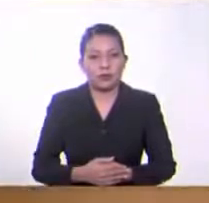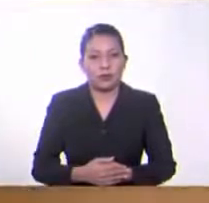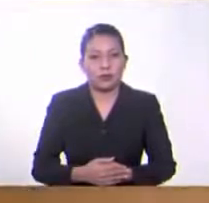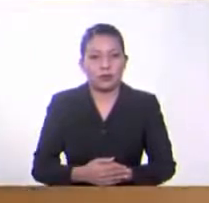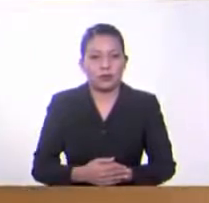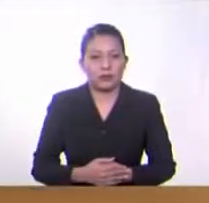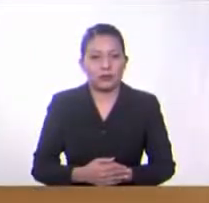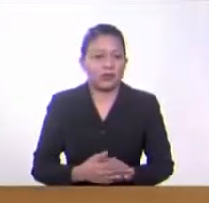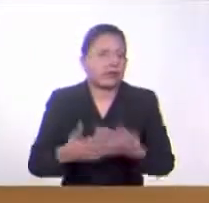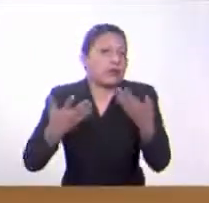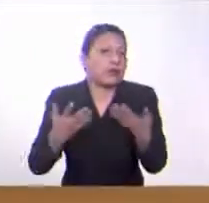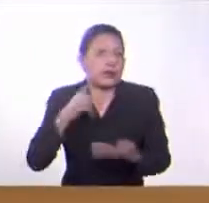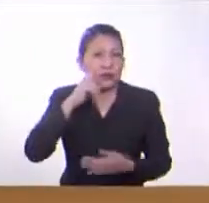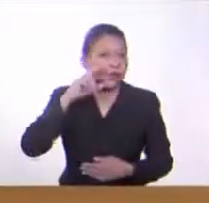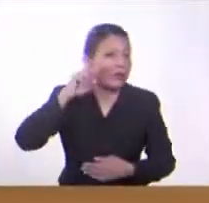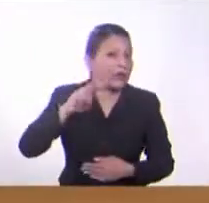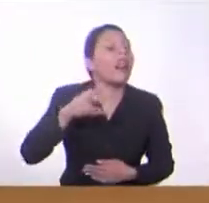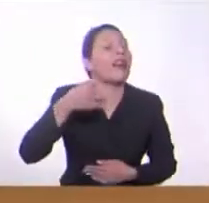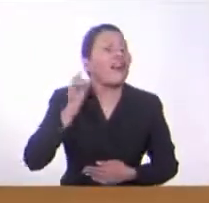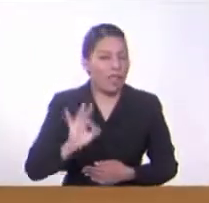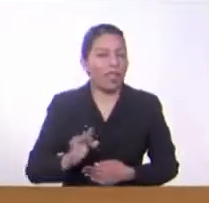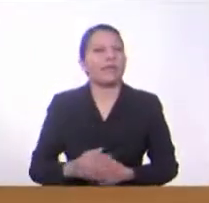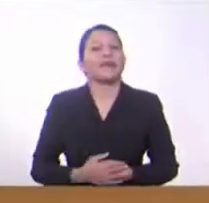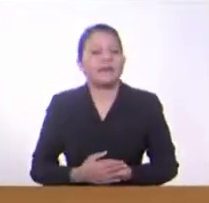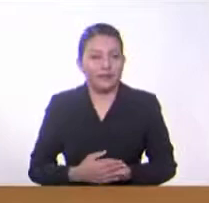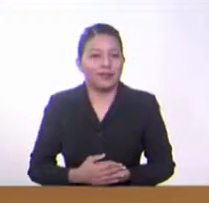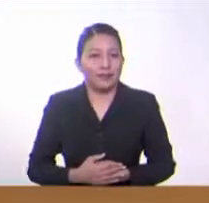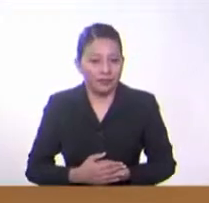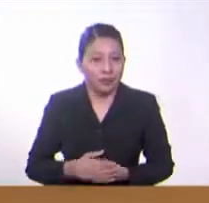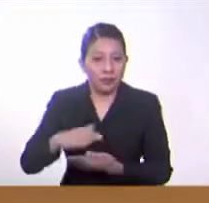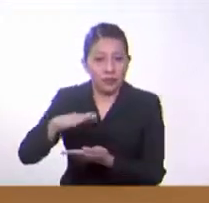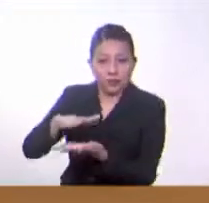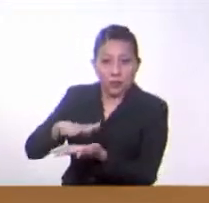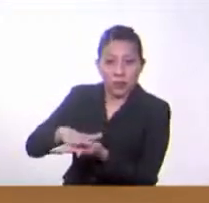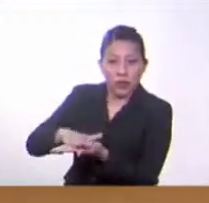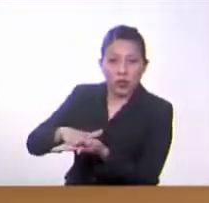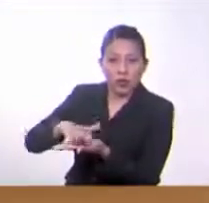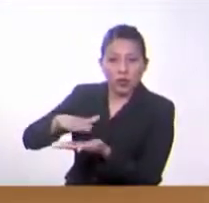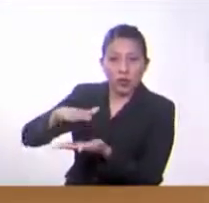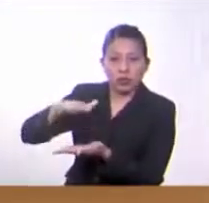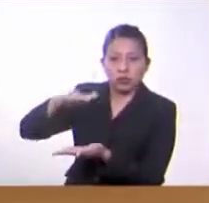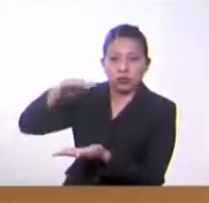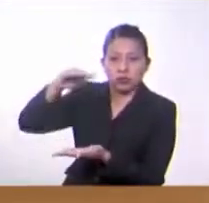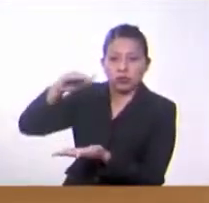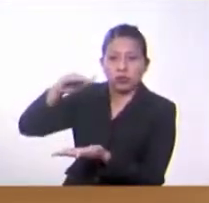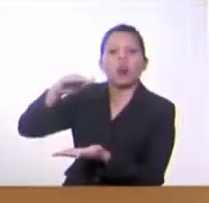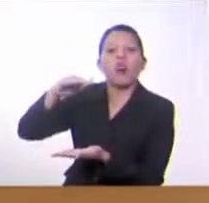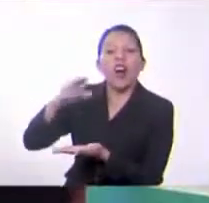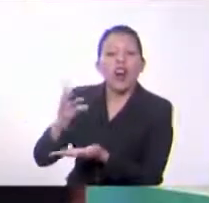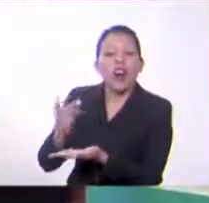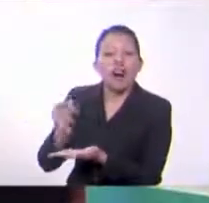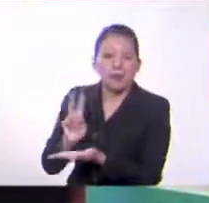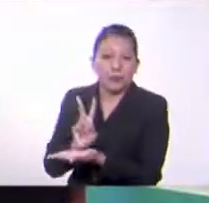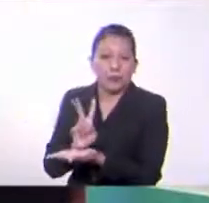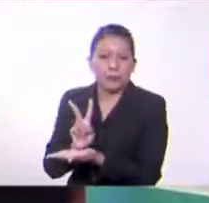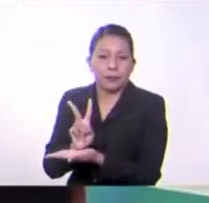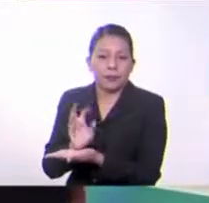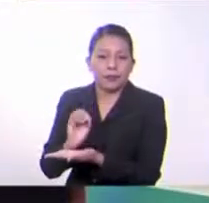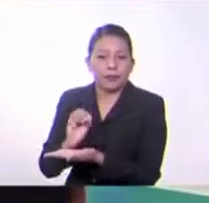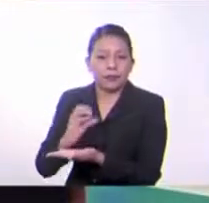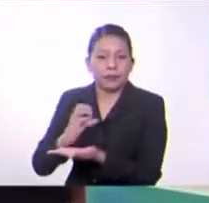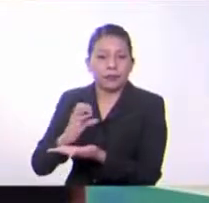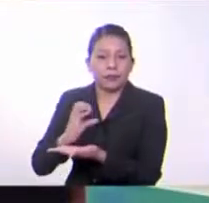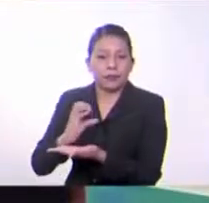Y si observas, efectivamente, nuestra altura es de 20 centímetros. Si tal como lo sospechaba. Así es.